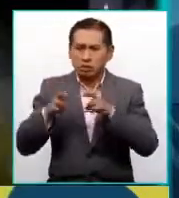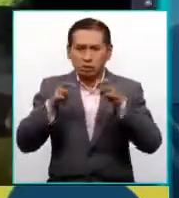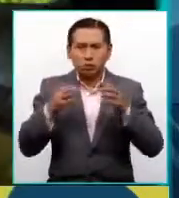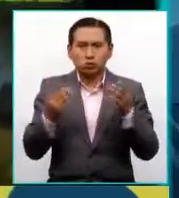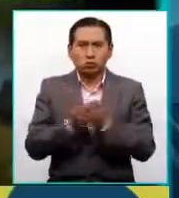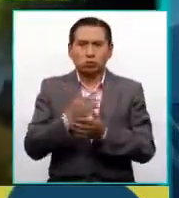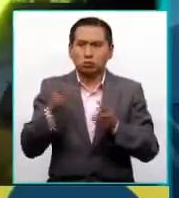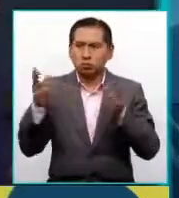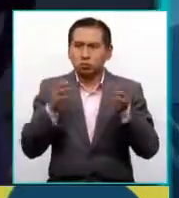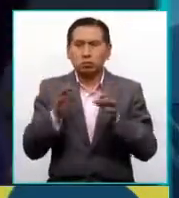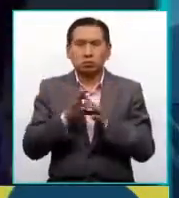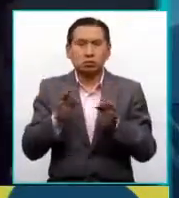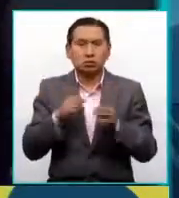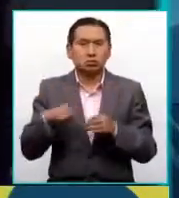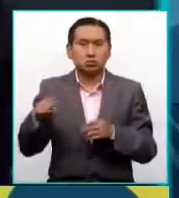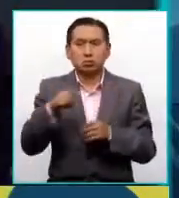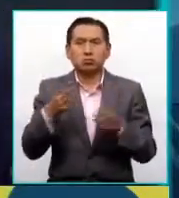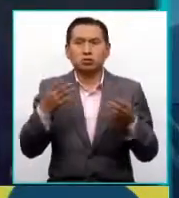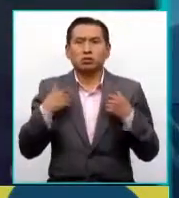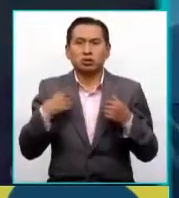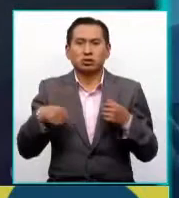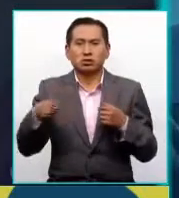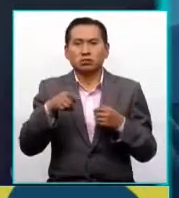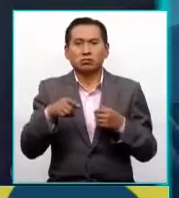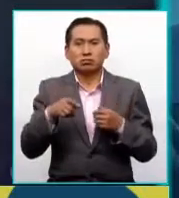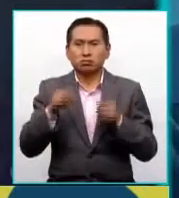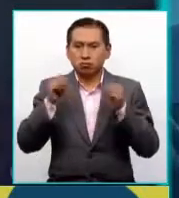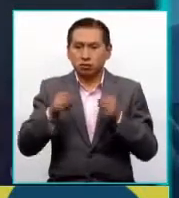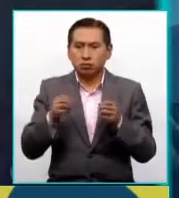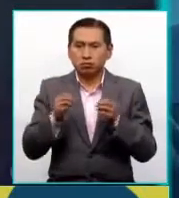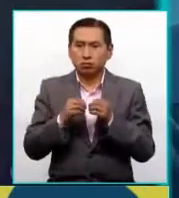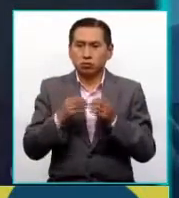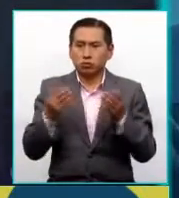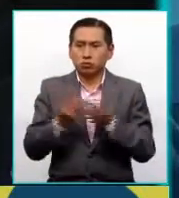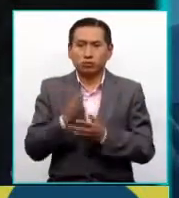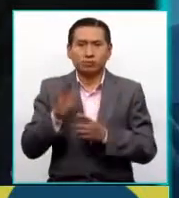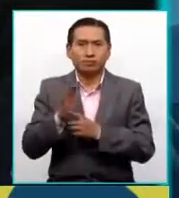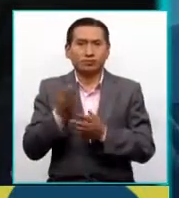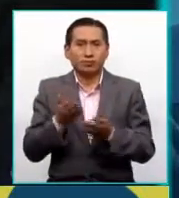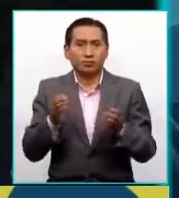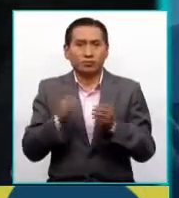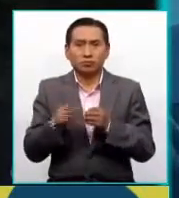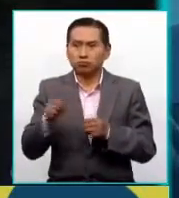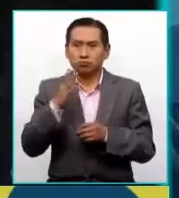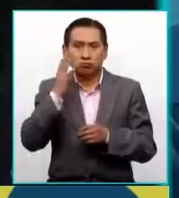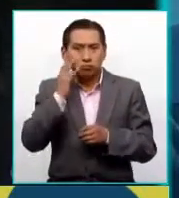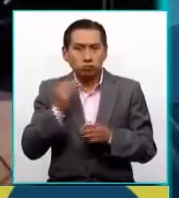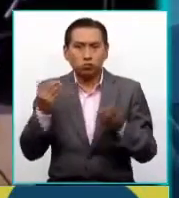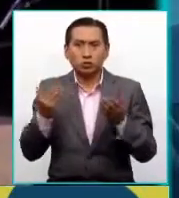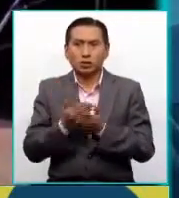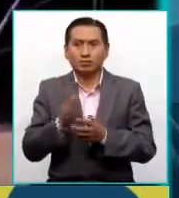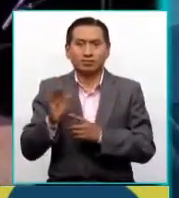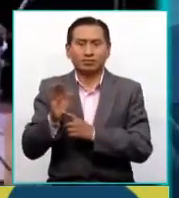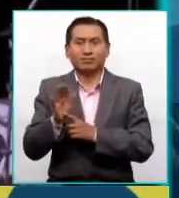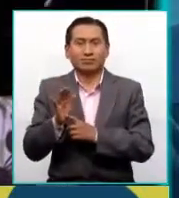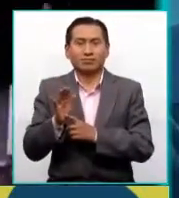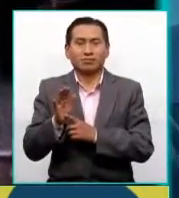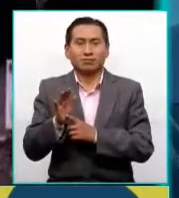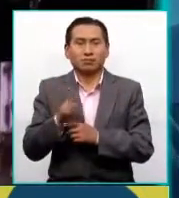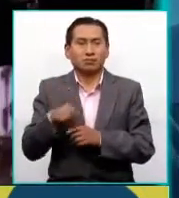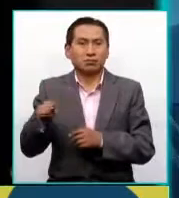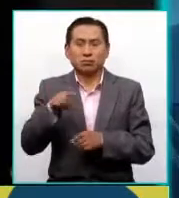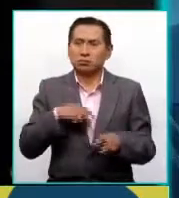nuevos sonidos, ¿no? Entonces, cuando hay un chance de explorar nuevos sonidos, nuevas cosas, experimentar nuevas cosas,